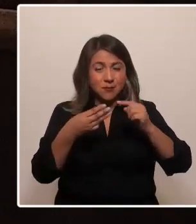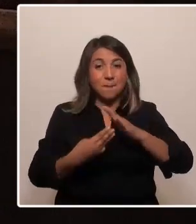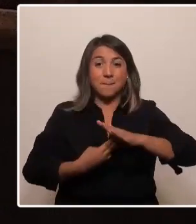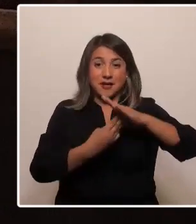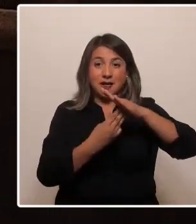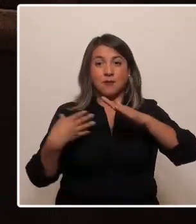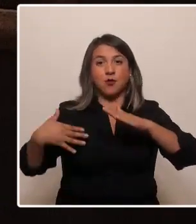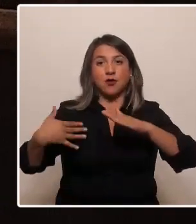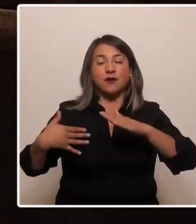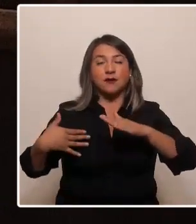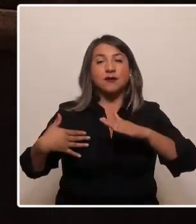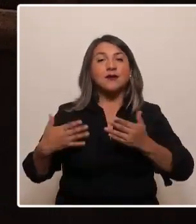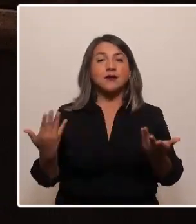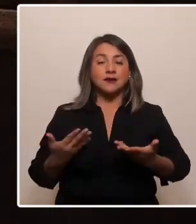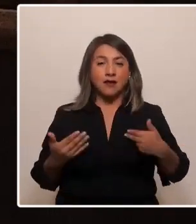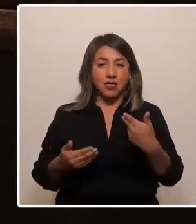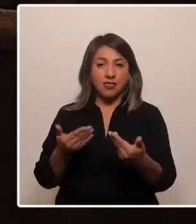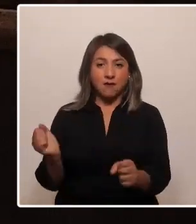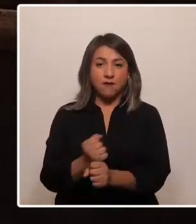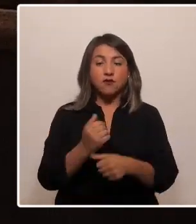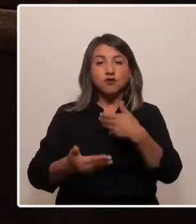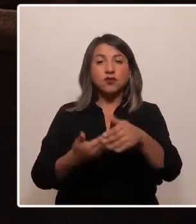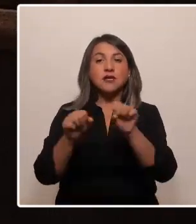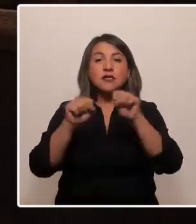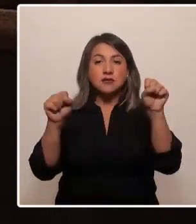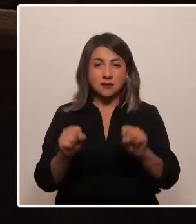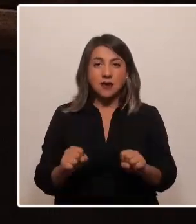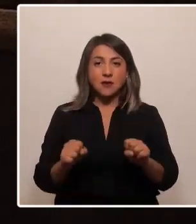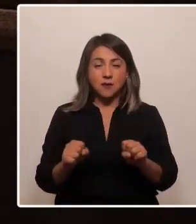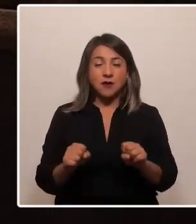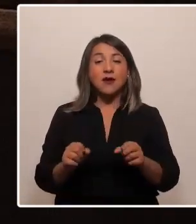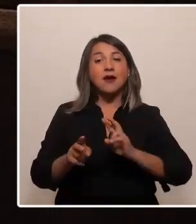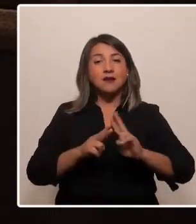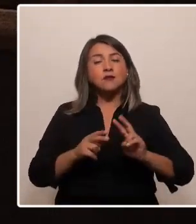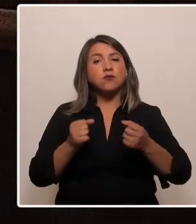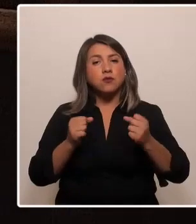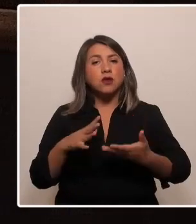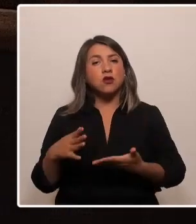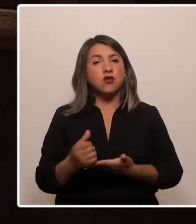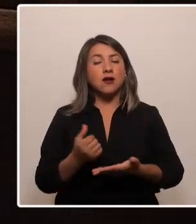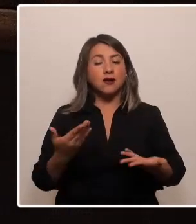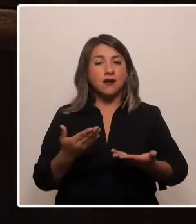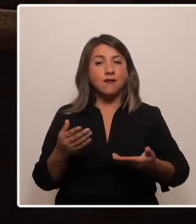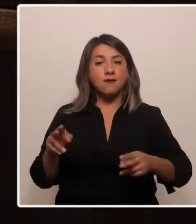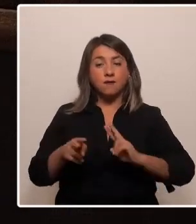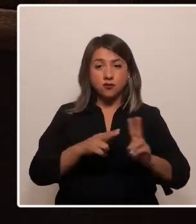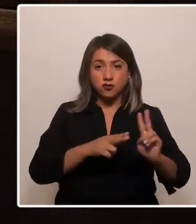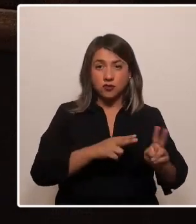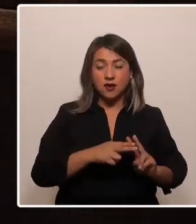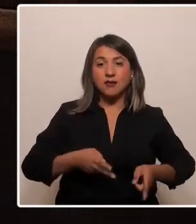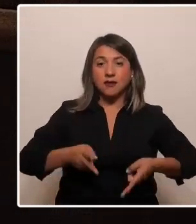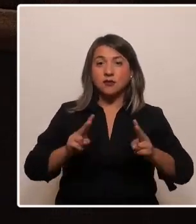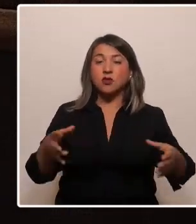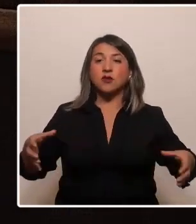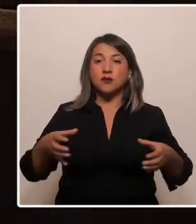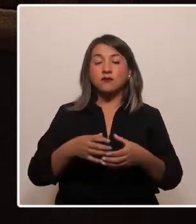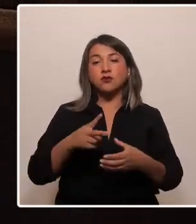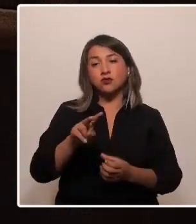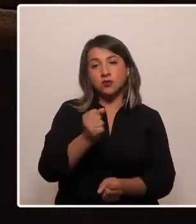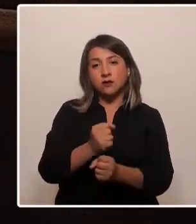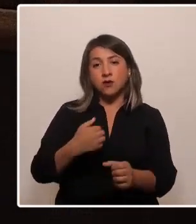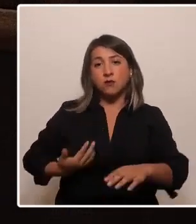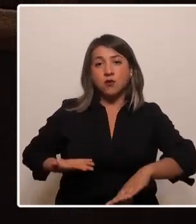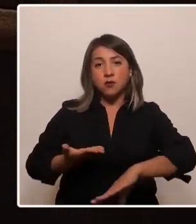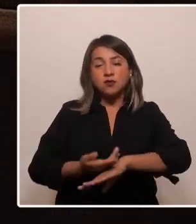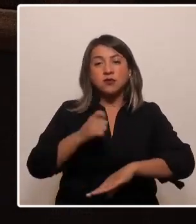sirve de sustento y que funcionan como un sistema conexo, haciendo posible la funcionalidad del derecho colectivo al trabajo. La propuesta implica